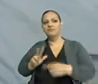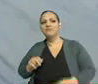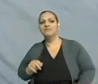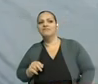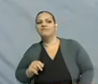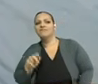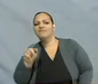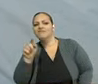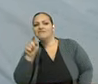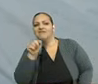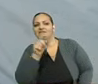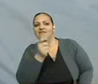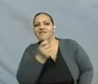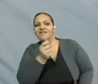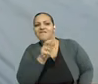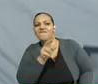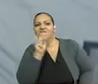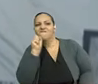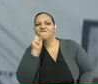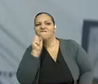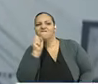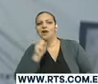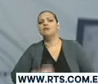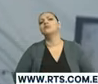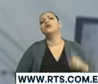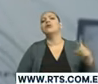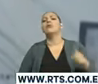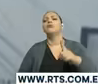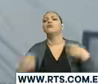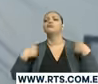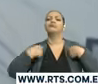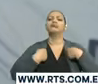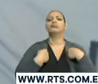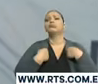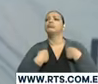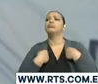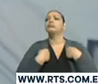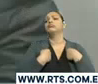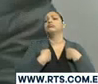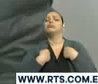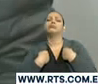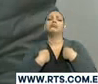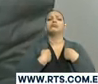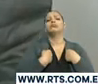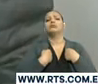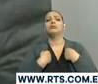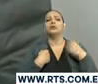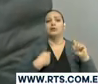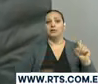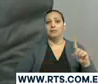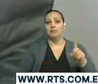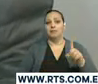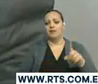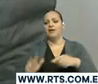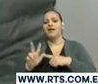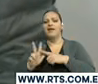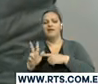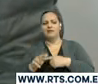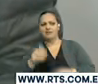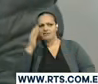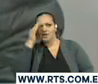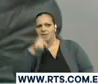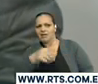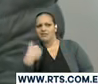de la puerta de ingreso, se le cruzó en el camino un sujeto armado que se fue directo a la bolsa. Ellos sabían que tenía mi maletín